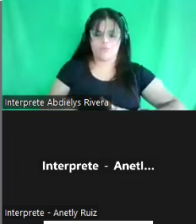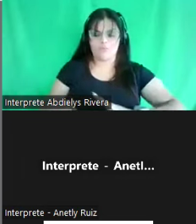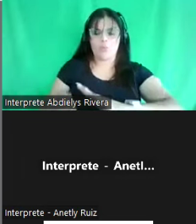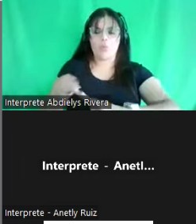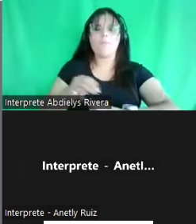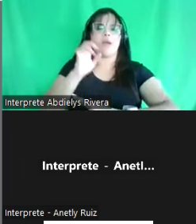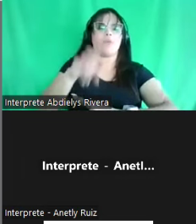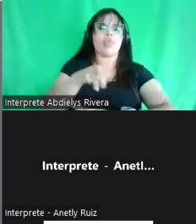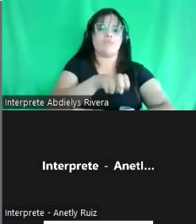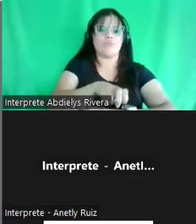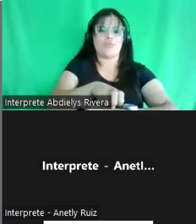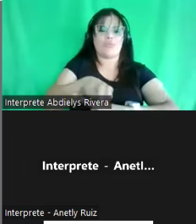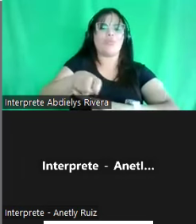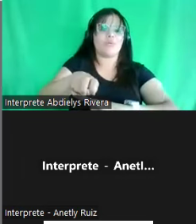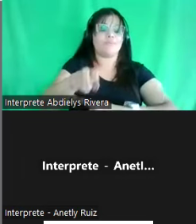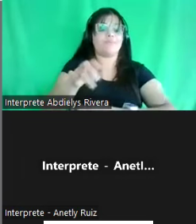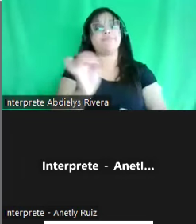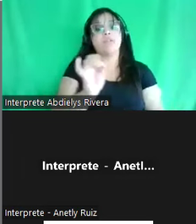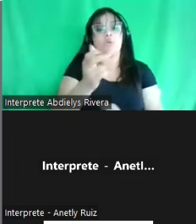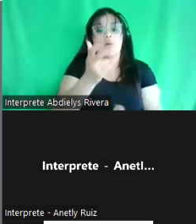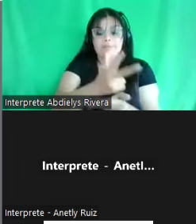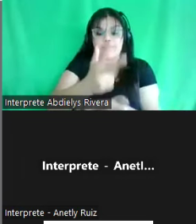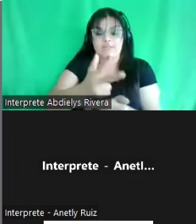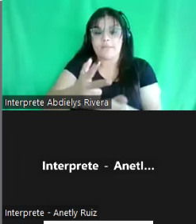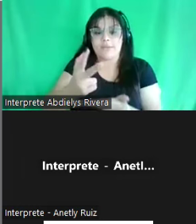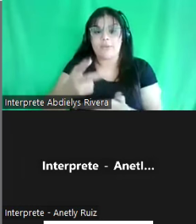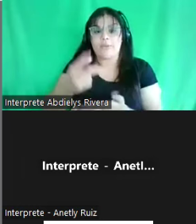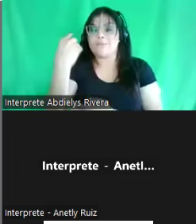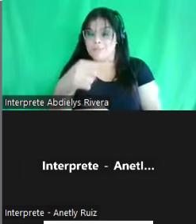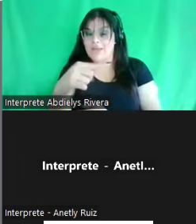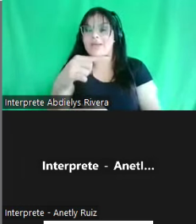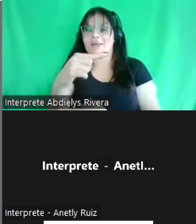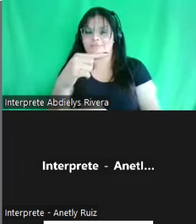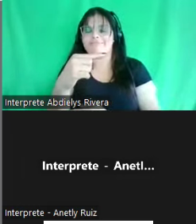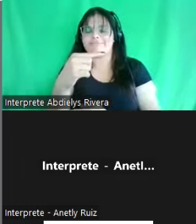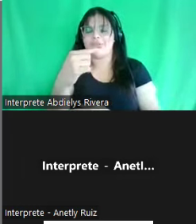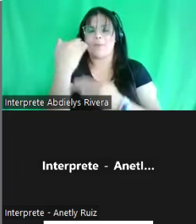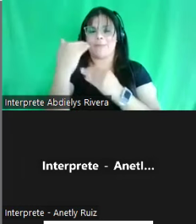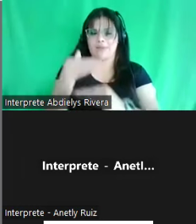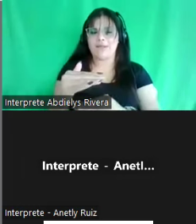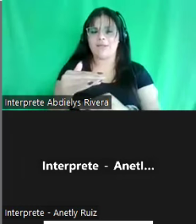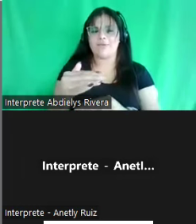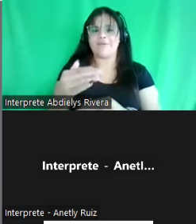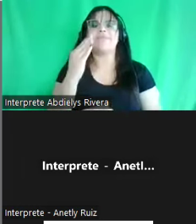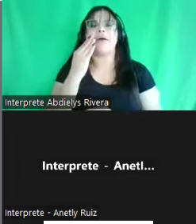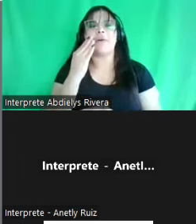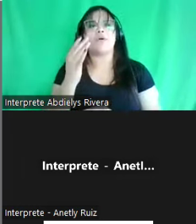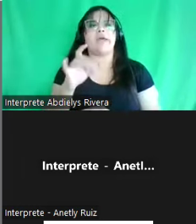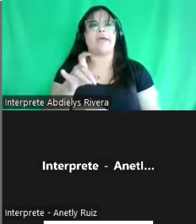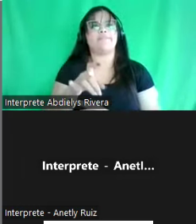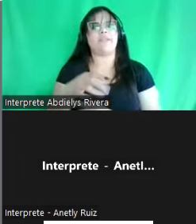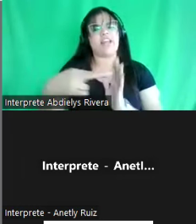ruedas. También estacionamientos para impedidos. Se supone, ¿verdad?, hay una reglamentación que establece la cantidad